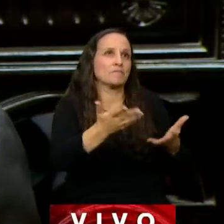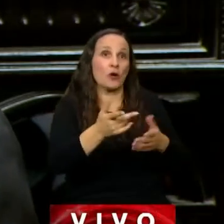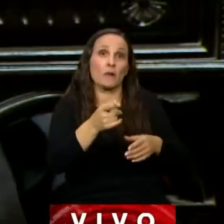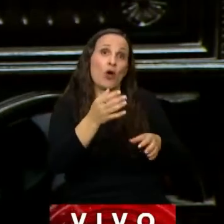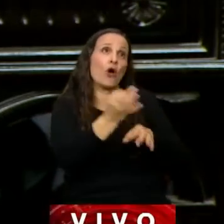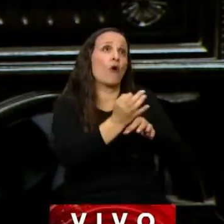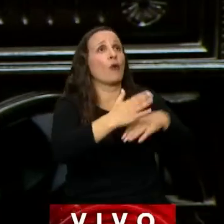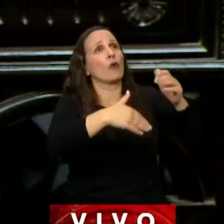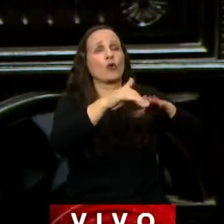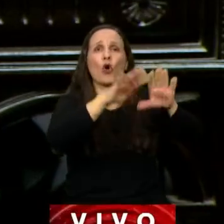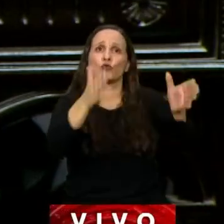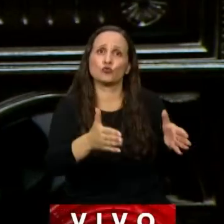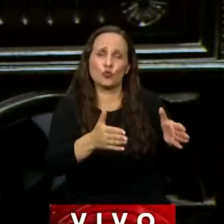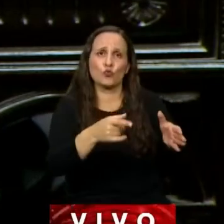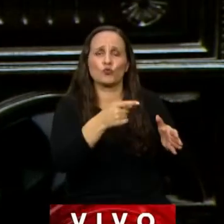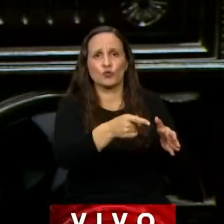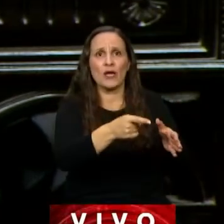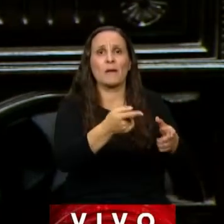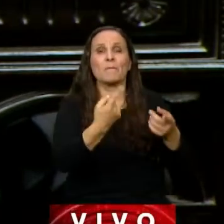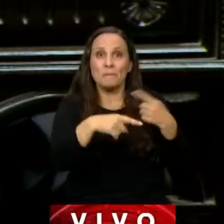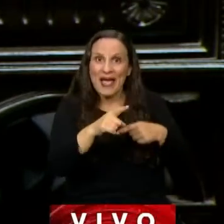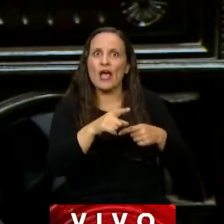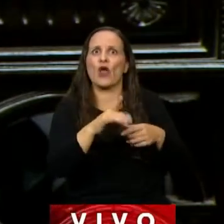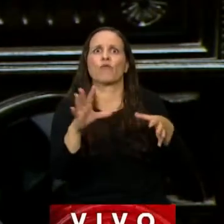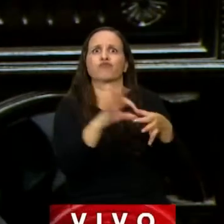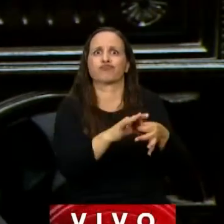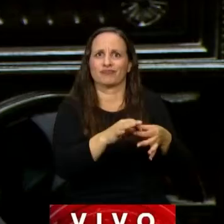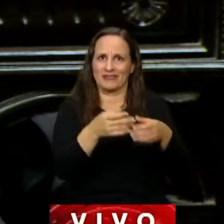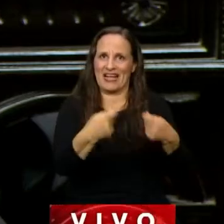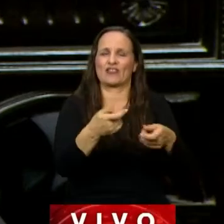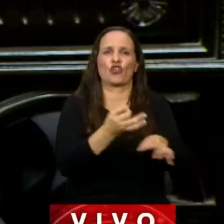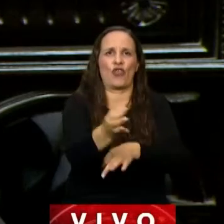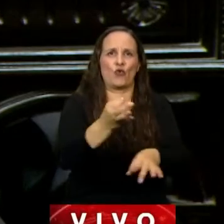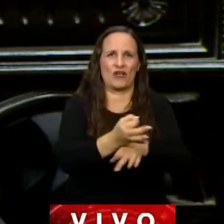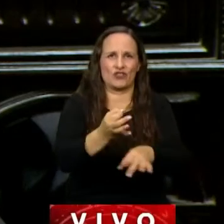escuelas, pero que forman parte de los gastos destinados a la educación.